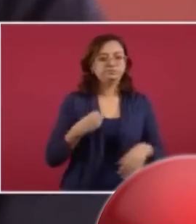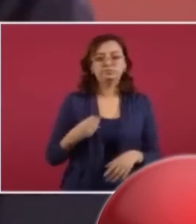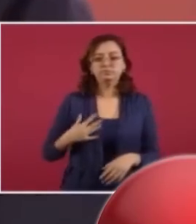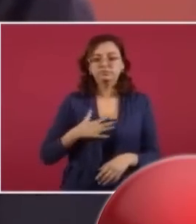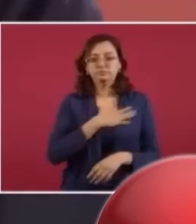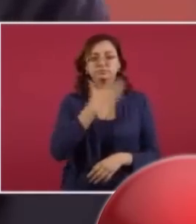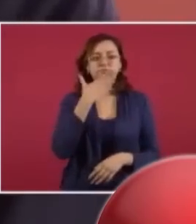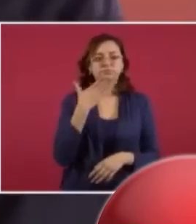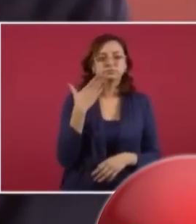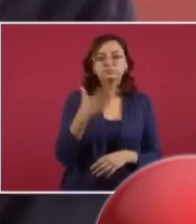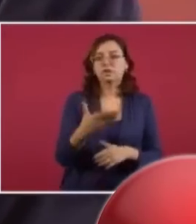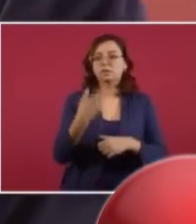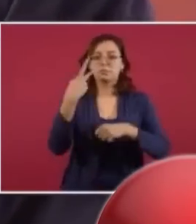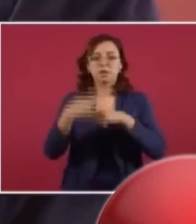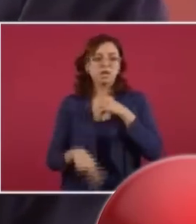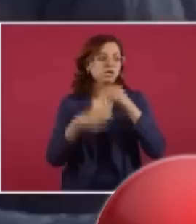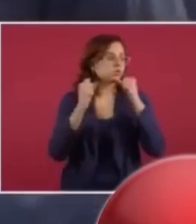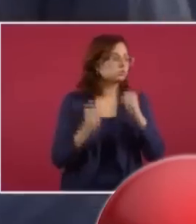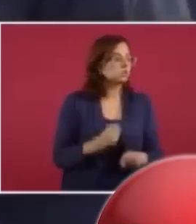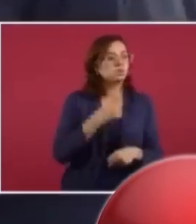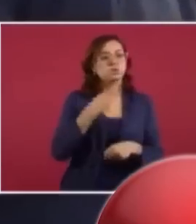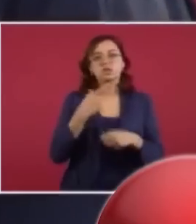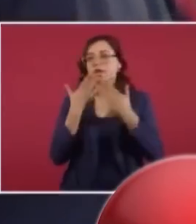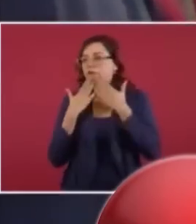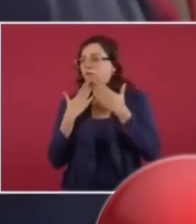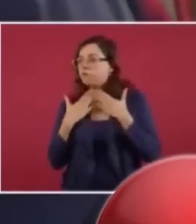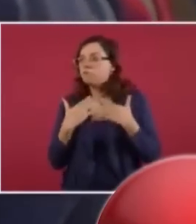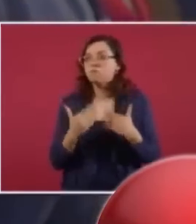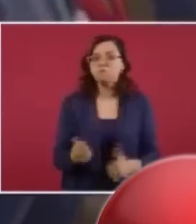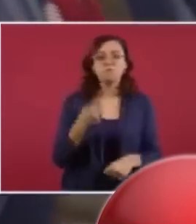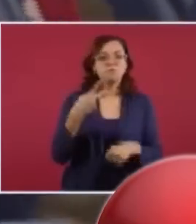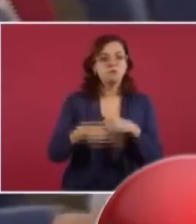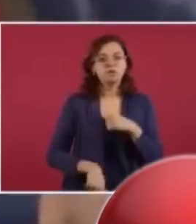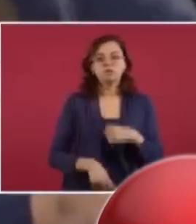bienestar, la seguridad.